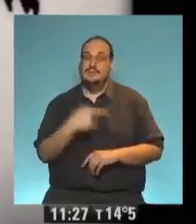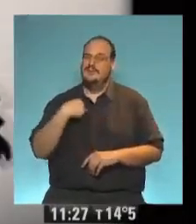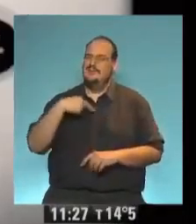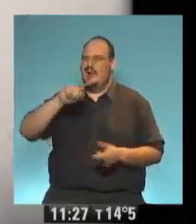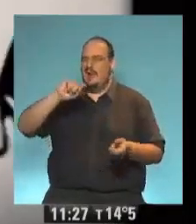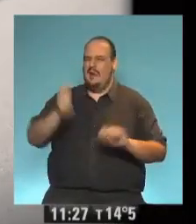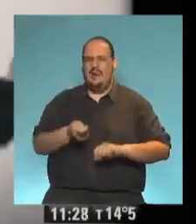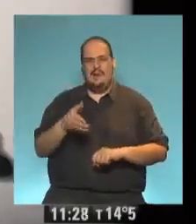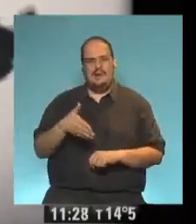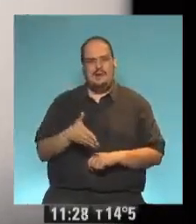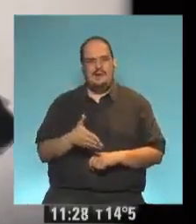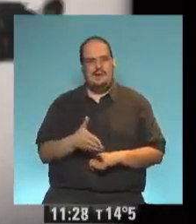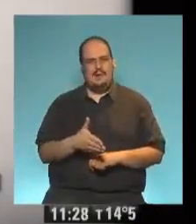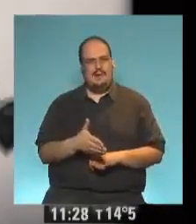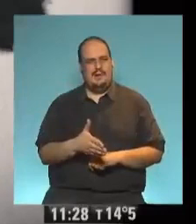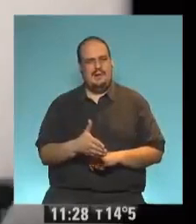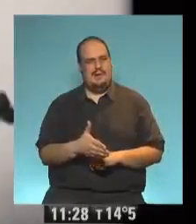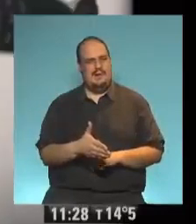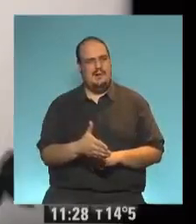a convertir.